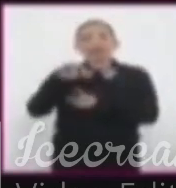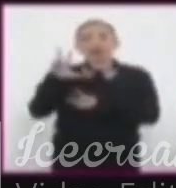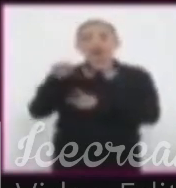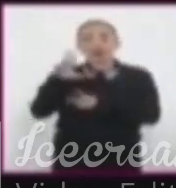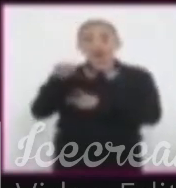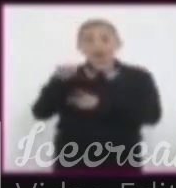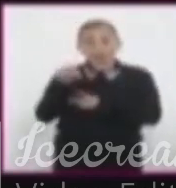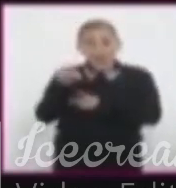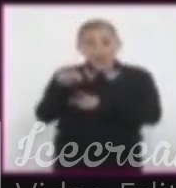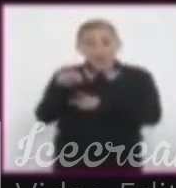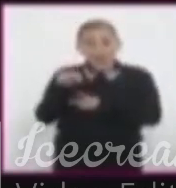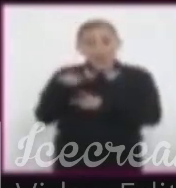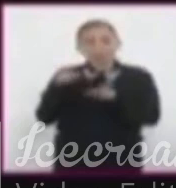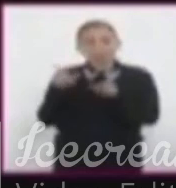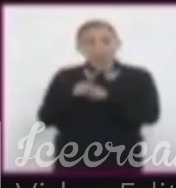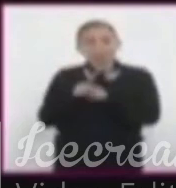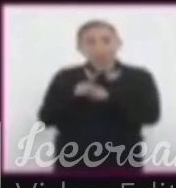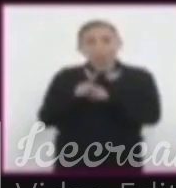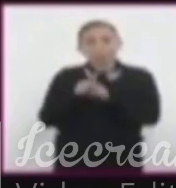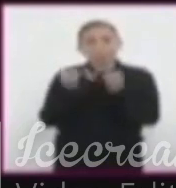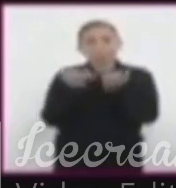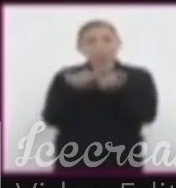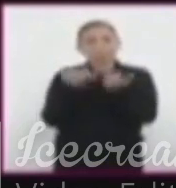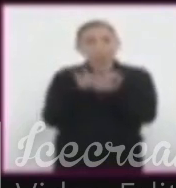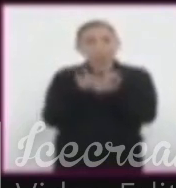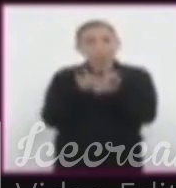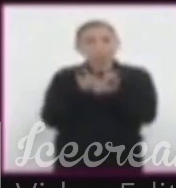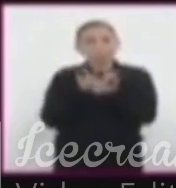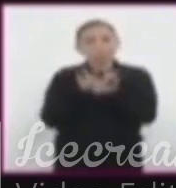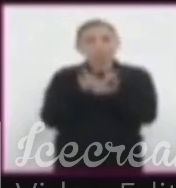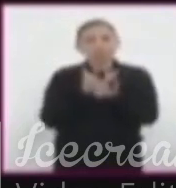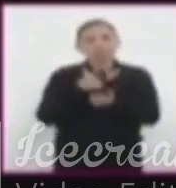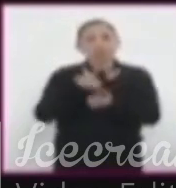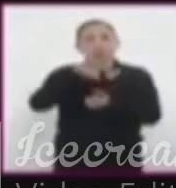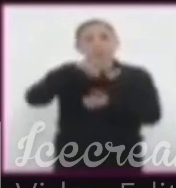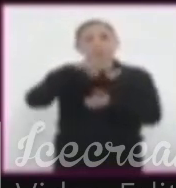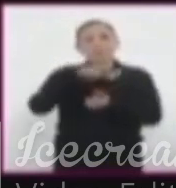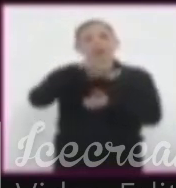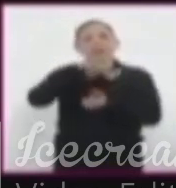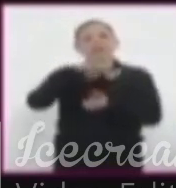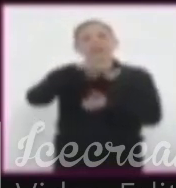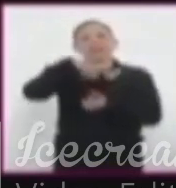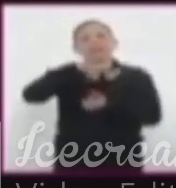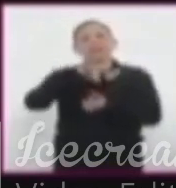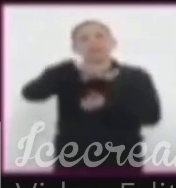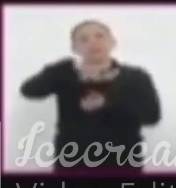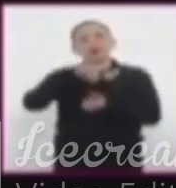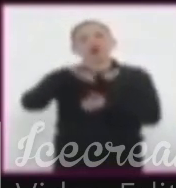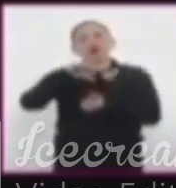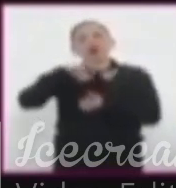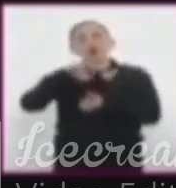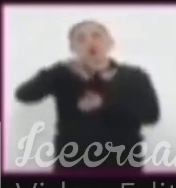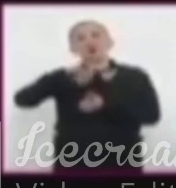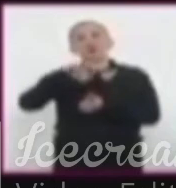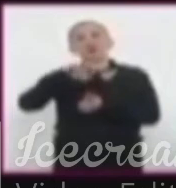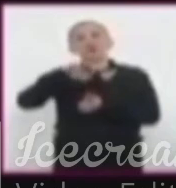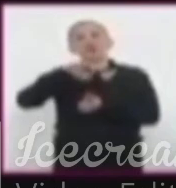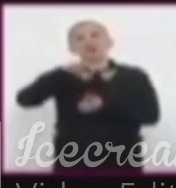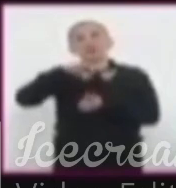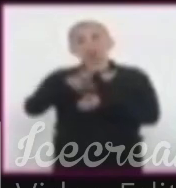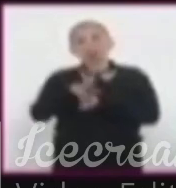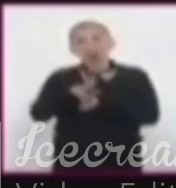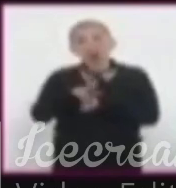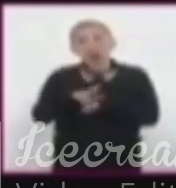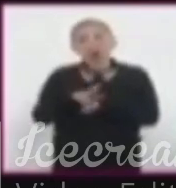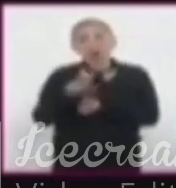esto. Ambos tienen como factor común, el máximo común divisor es 20, 100 dividido entre 20 es 5